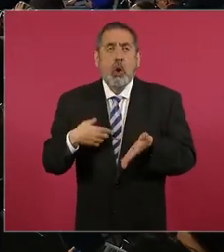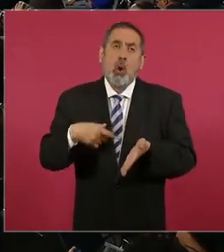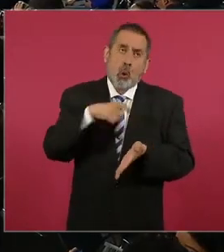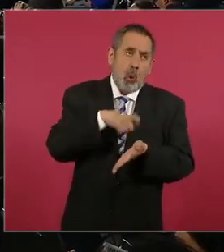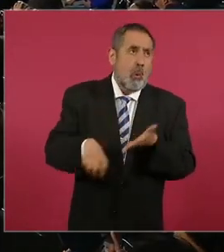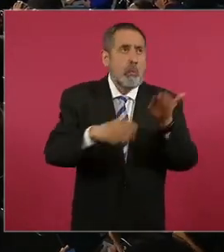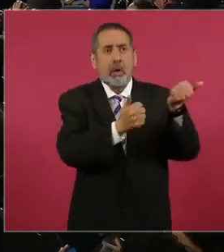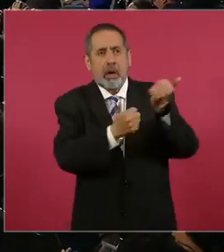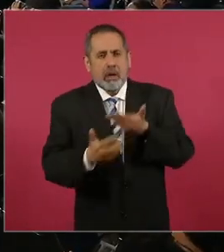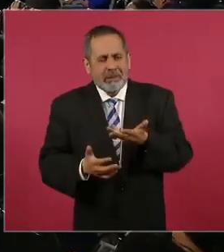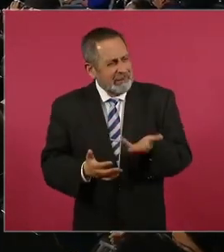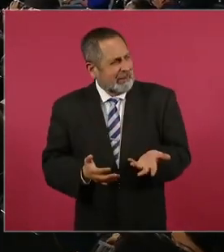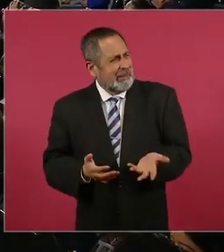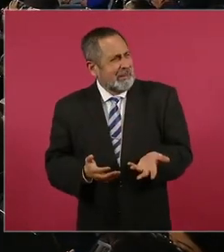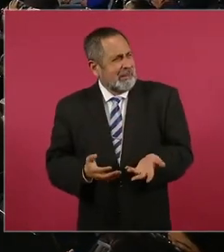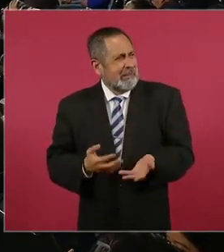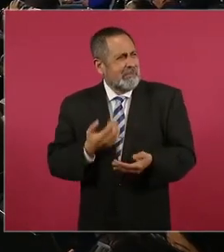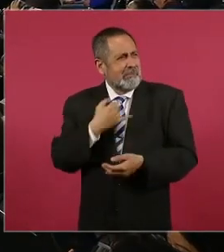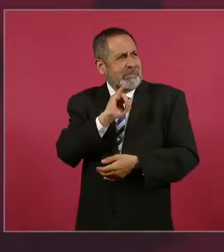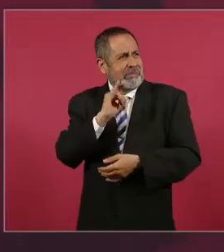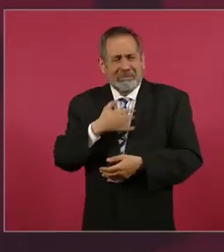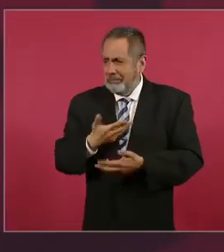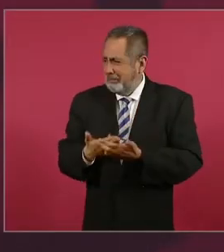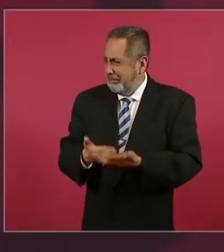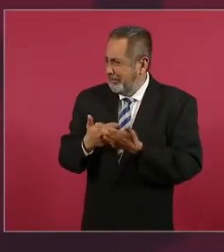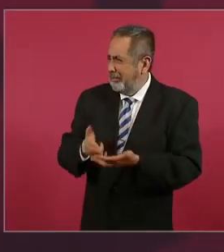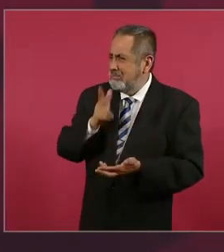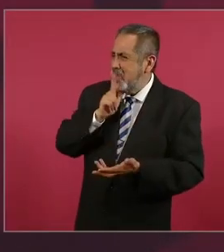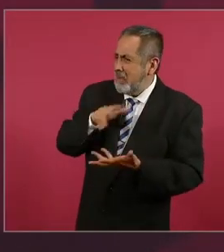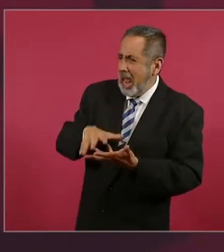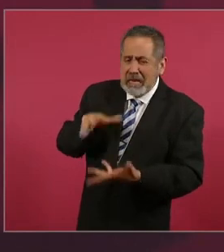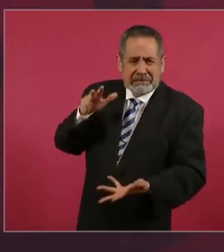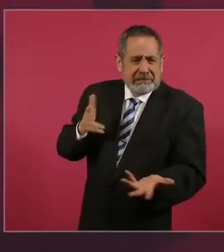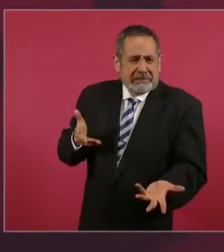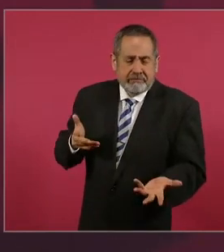Ponía yo el ejemplo de